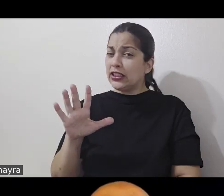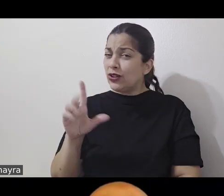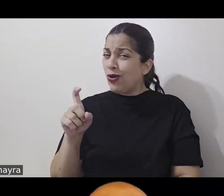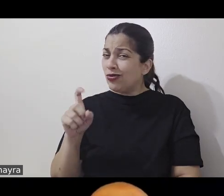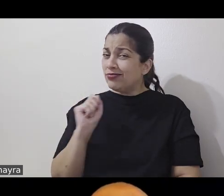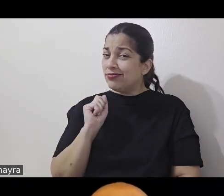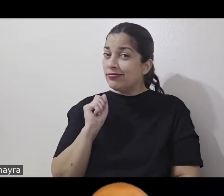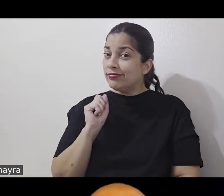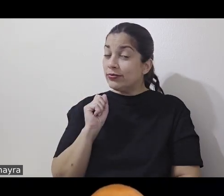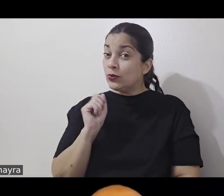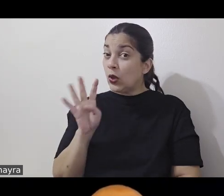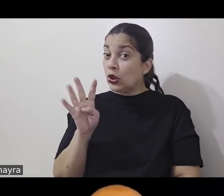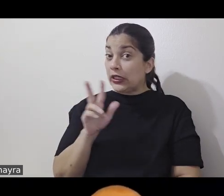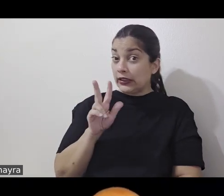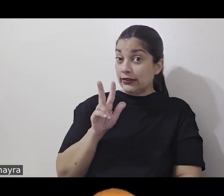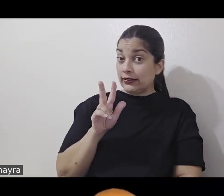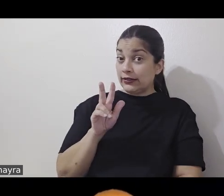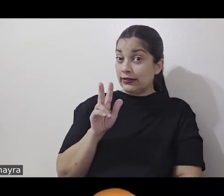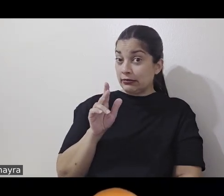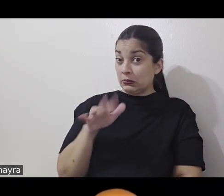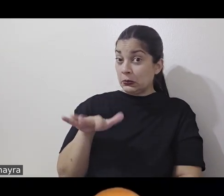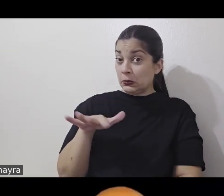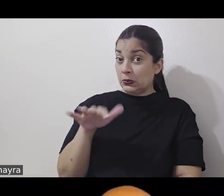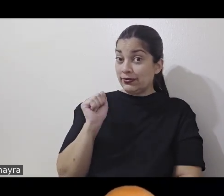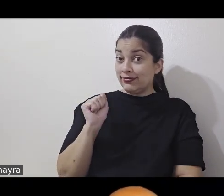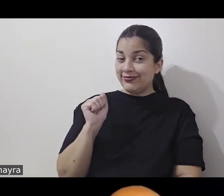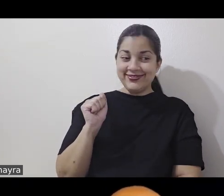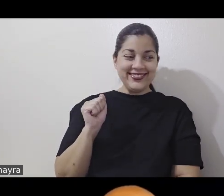665, 43, por ahí. 0.